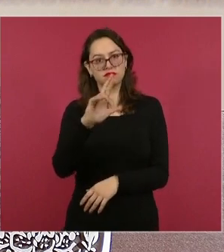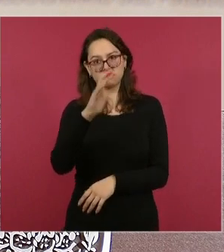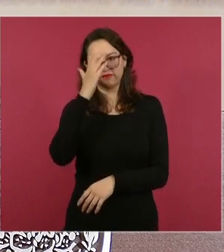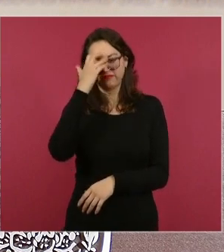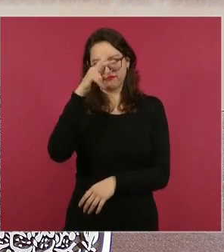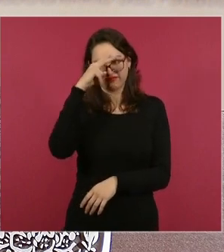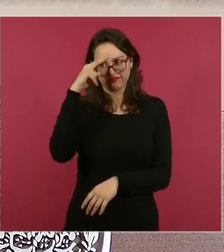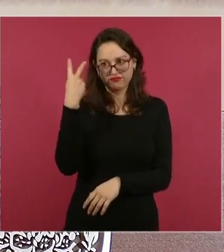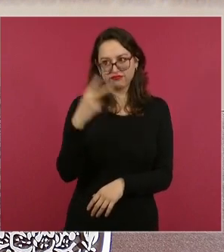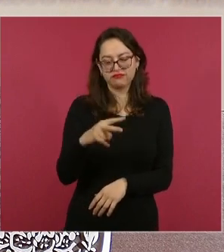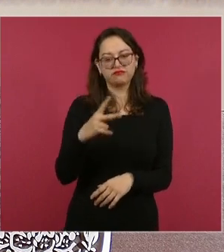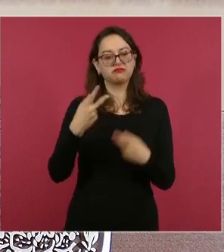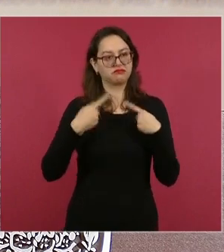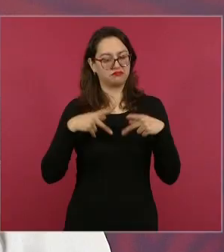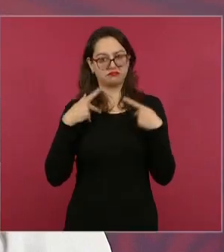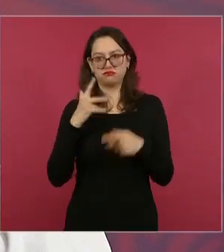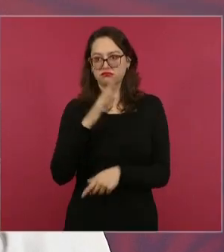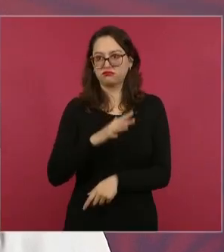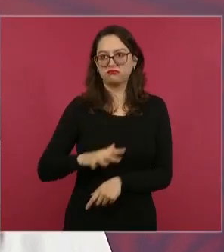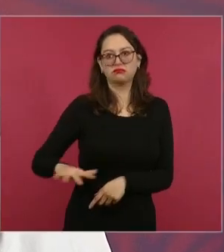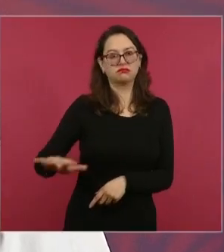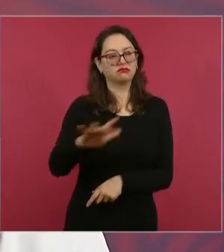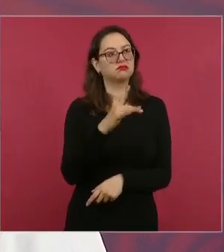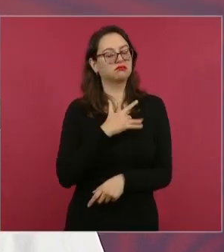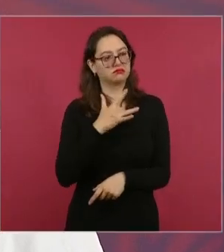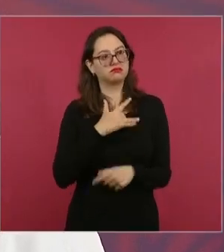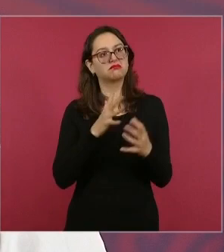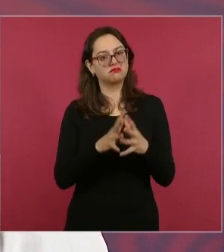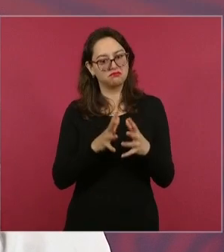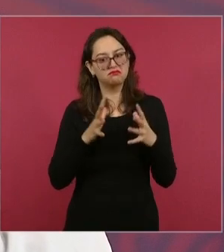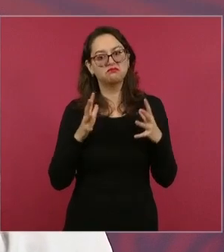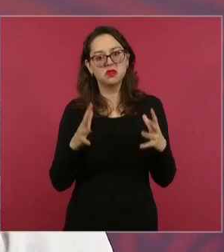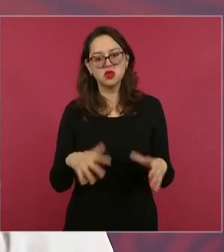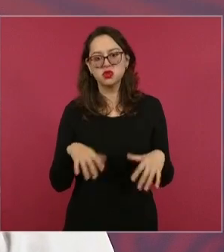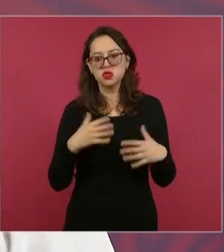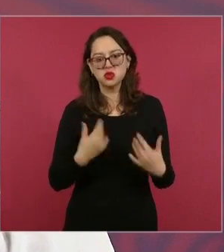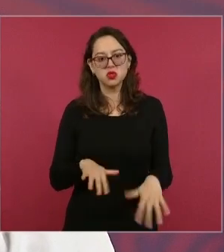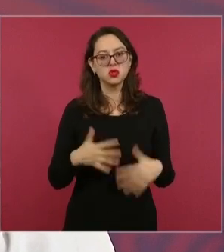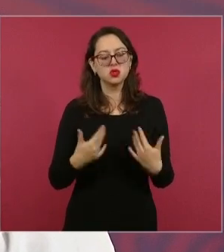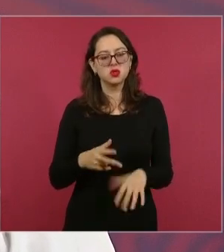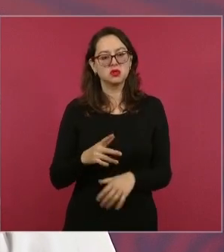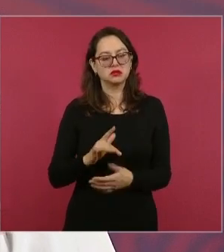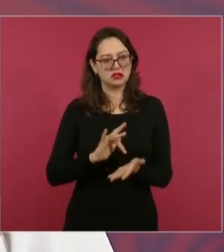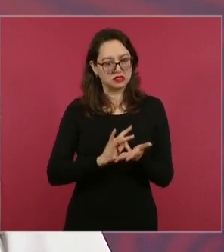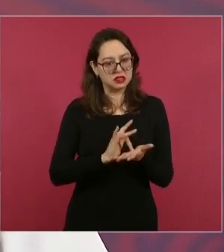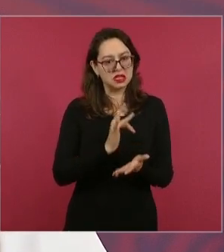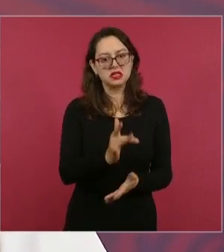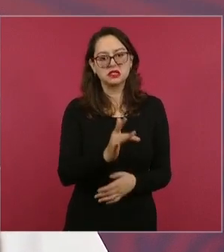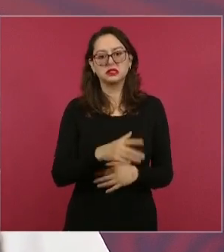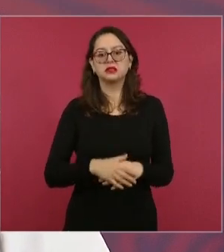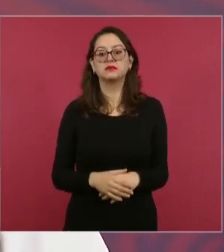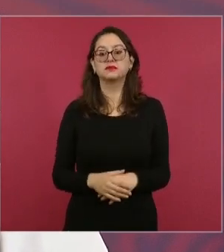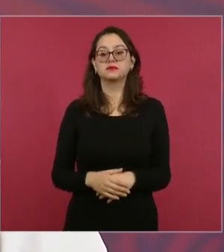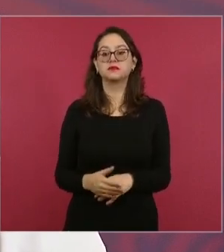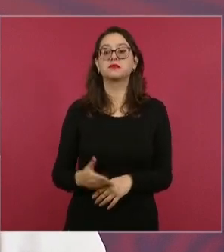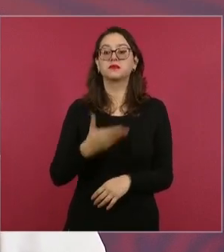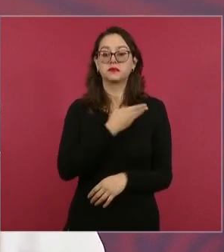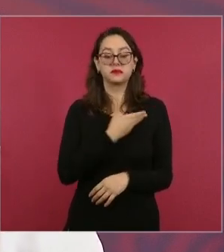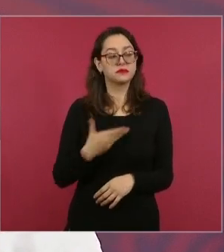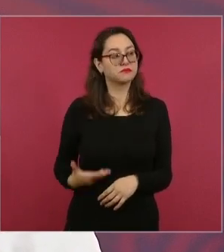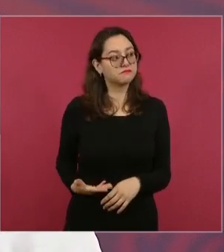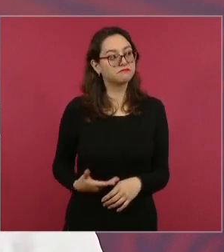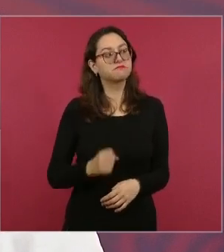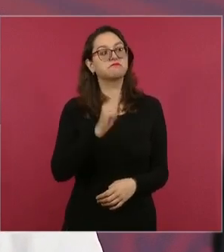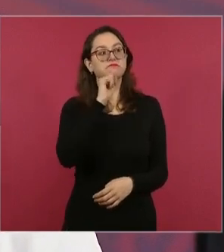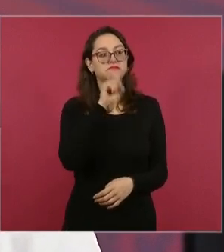es nuestro pueblo mexicano agradecerle a usted presidente por todo su apoyo por toda su